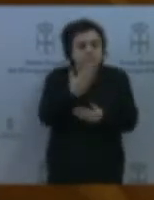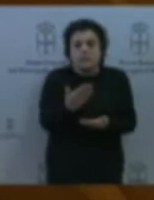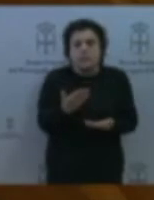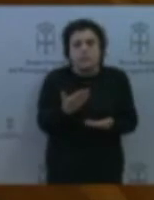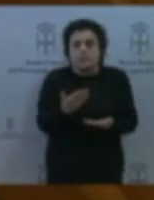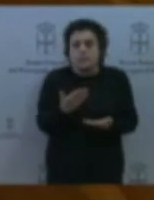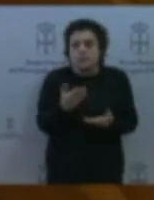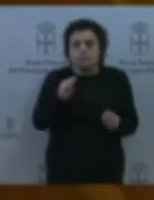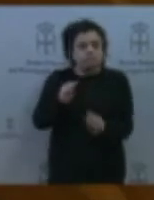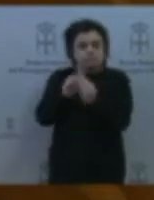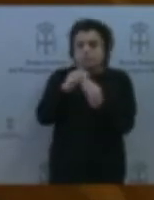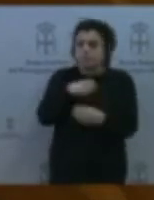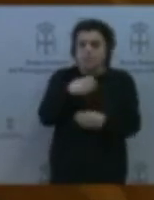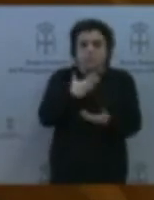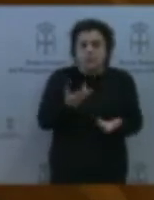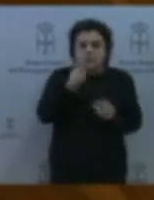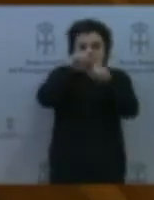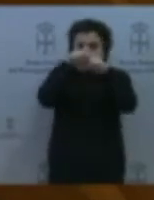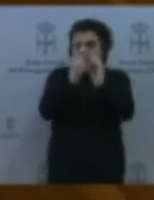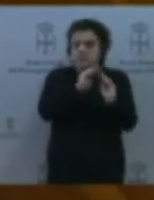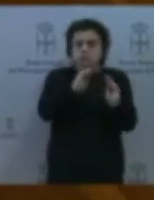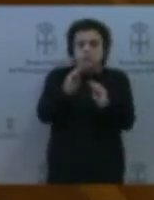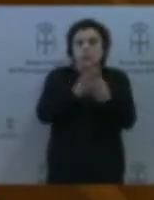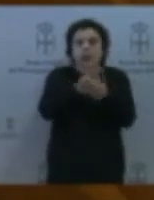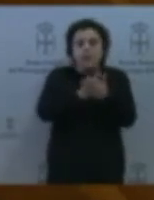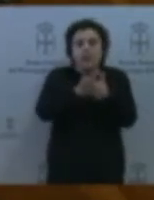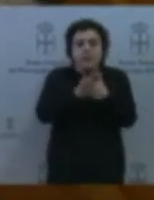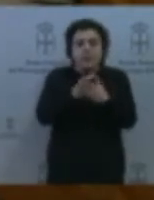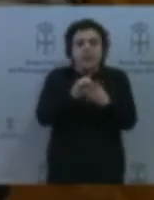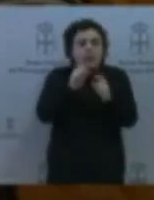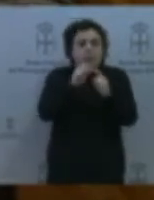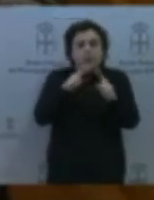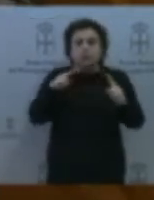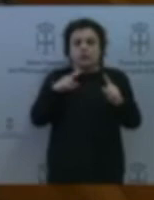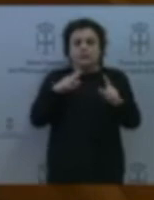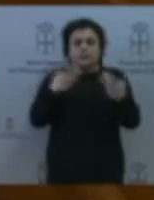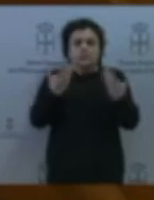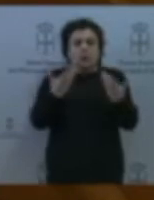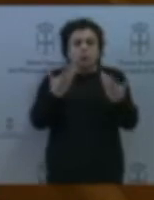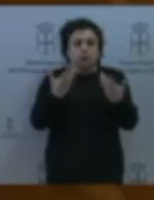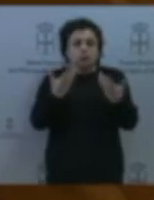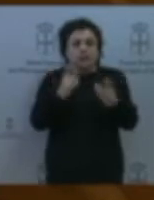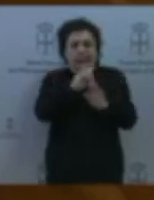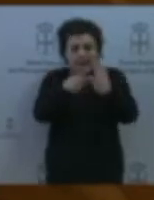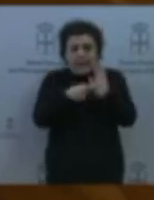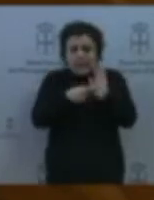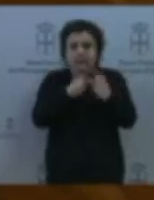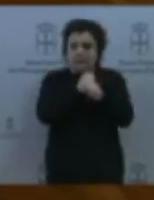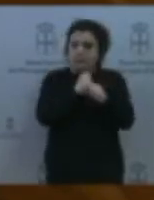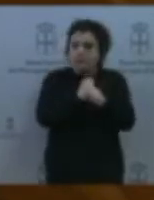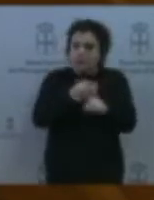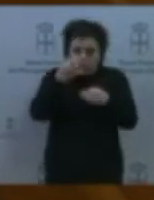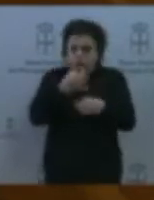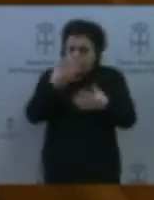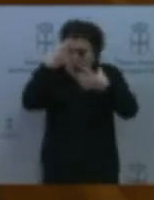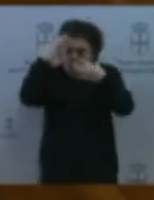claro, meridiano. Por supuesto que tiene que cumplir con la legislación laboral española, por supuesto. Y cuando hace referencia a la sindicalización, le recuerdo